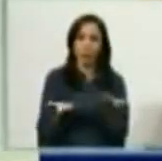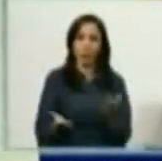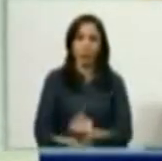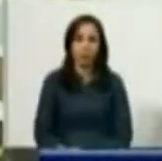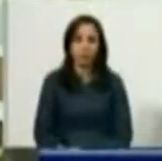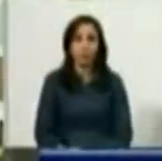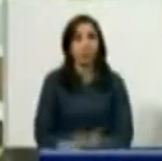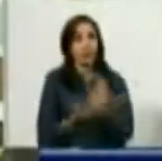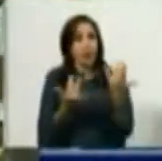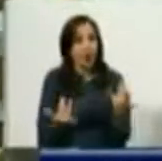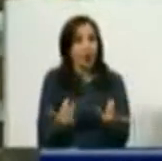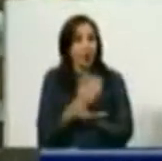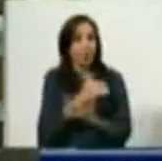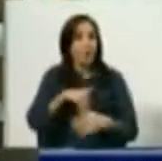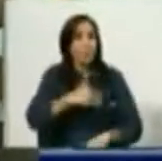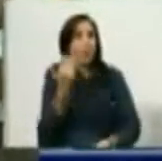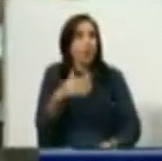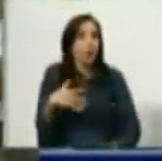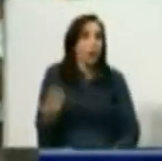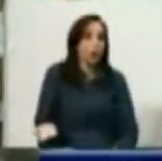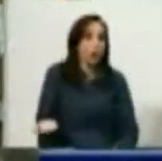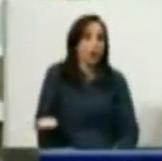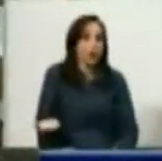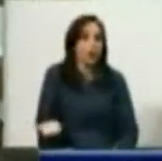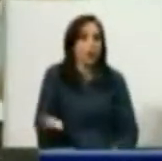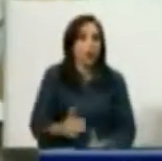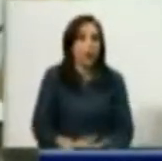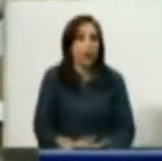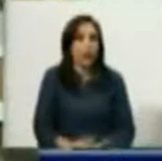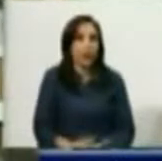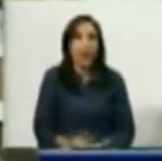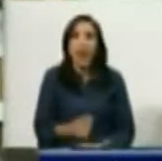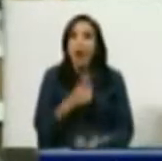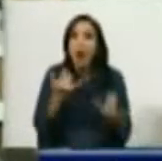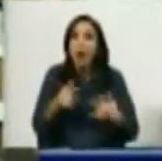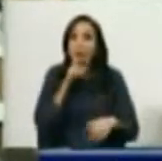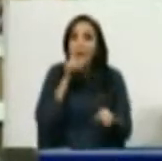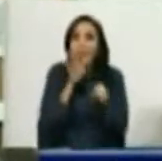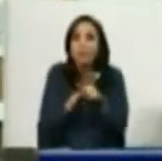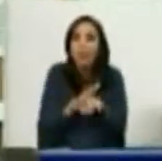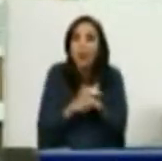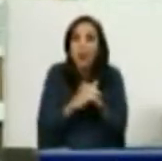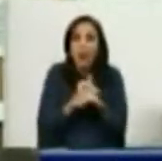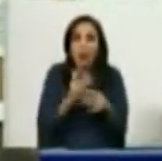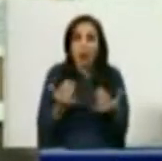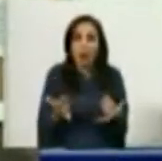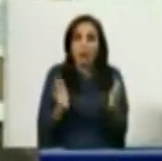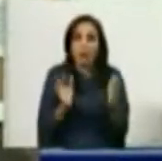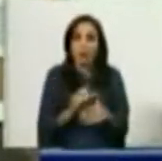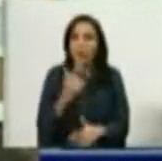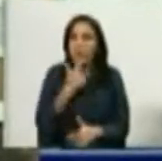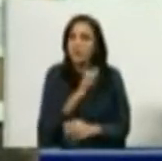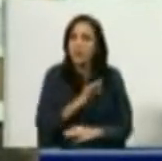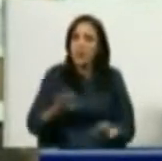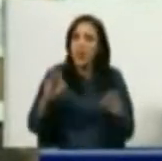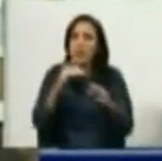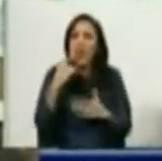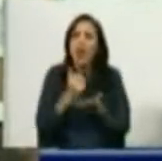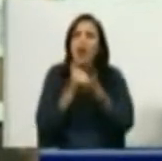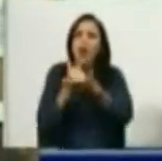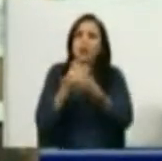ahorita la cosa es cómo se llama qué es lo que nos toca ahorita ya nadie habla de ayuda